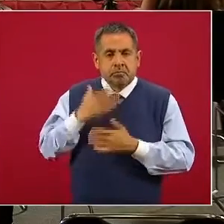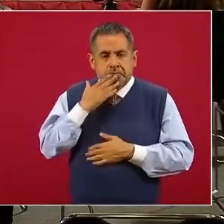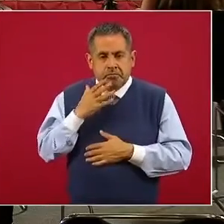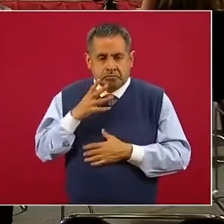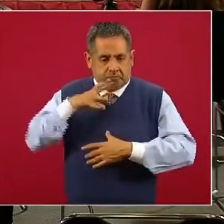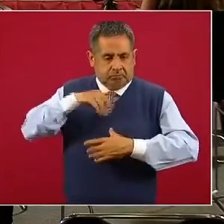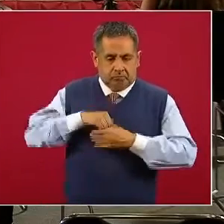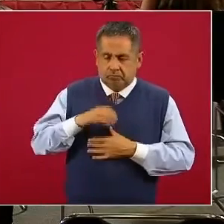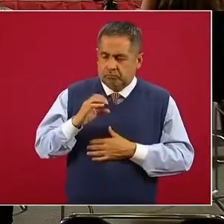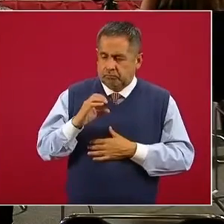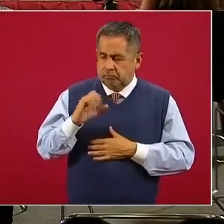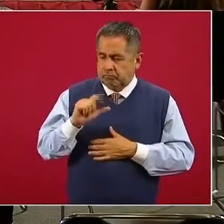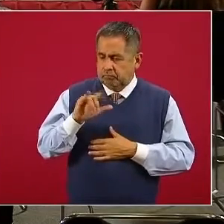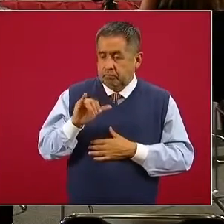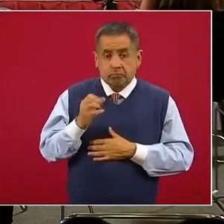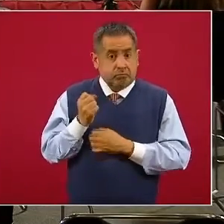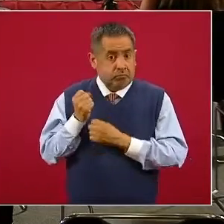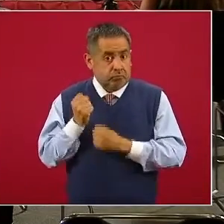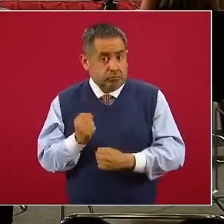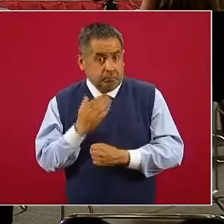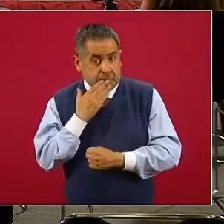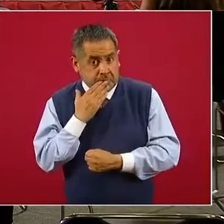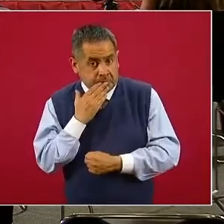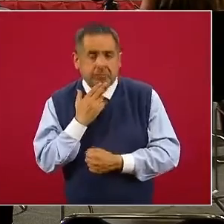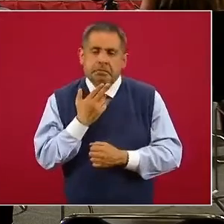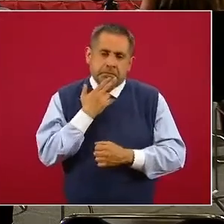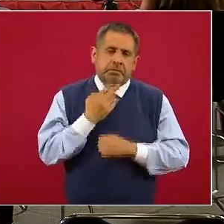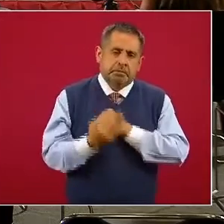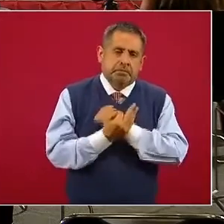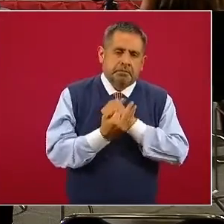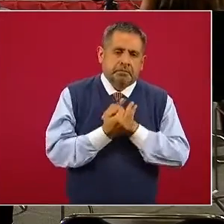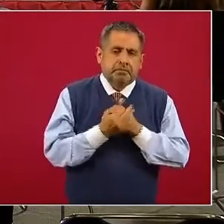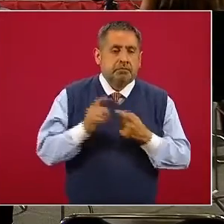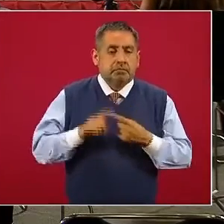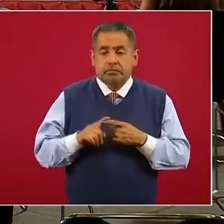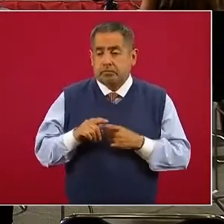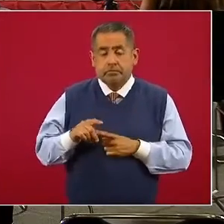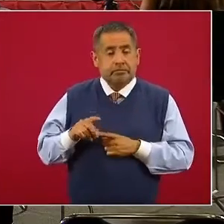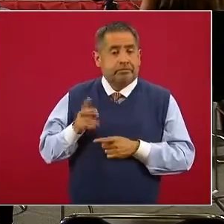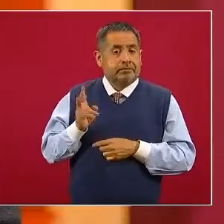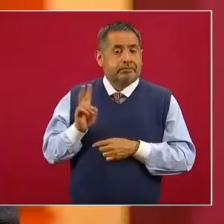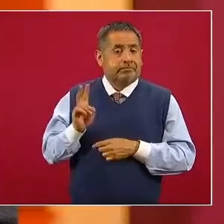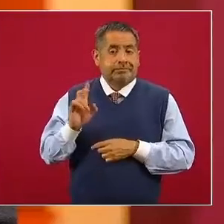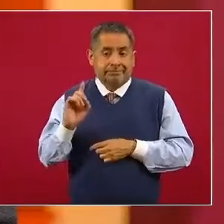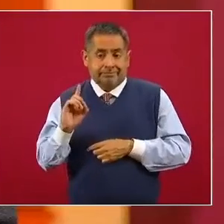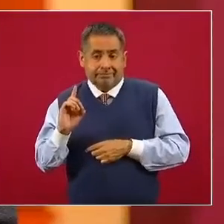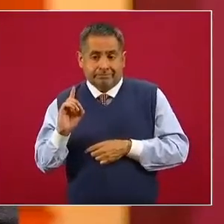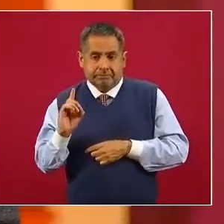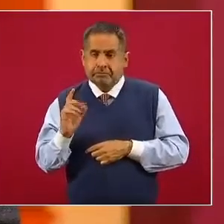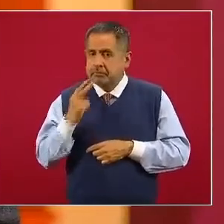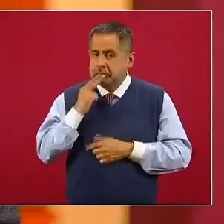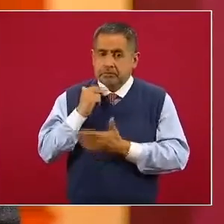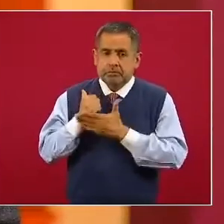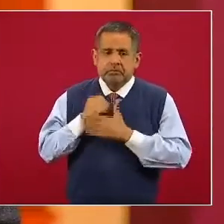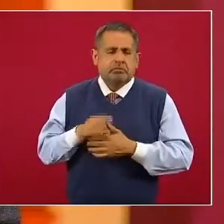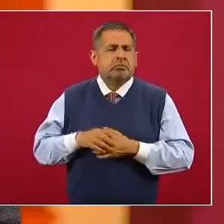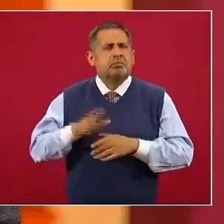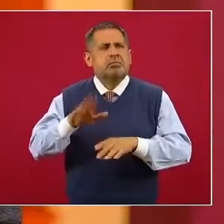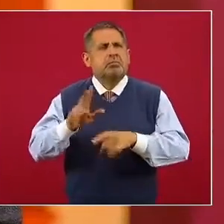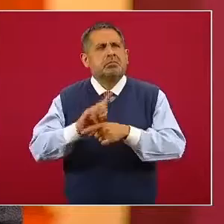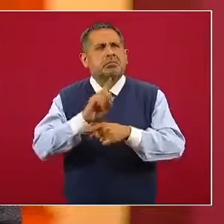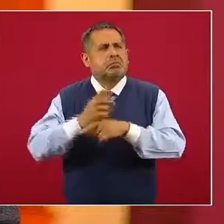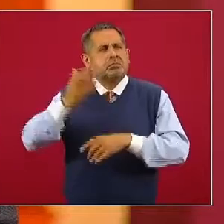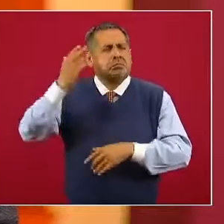concentraciones de calcio, y de manera indirecta cuando existe niveles suficientes de vitamina D. Uno de los modelos que se estudió desde hace ya